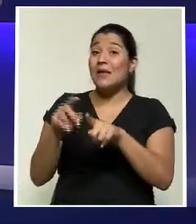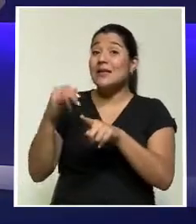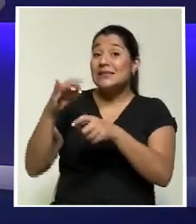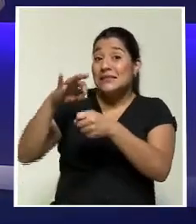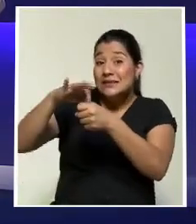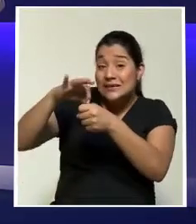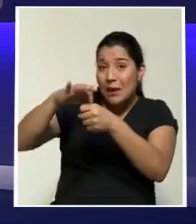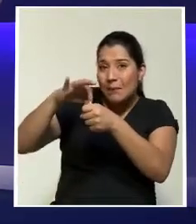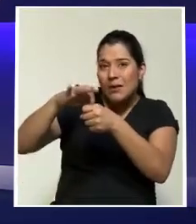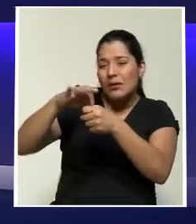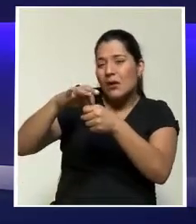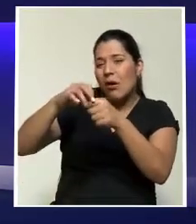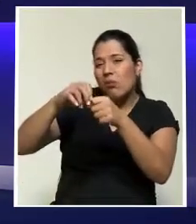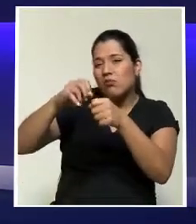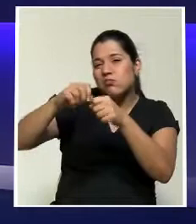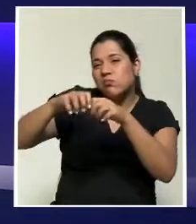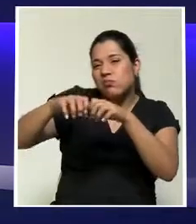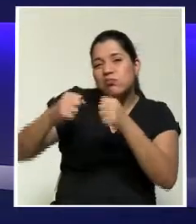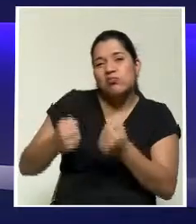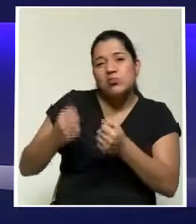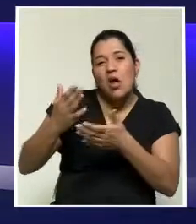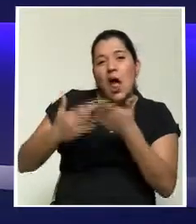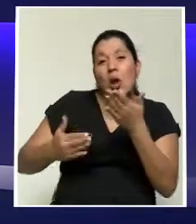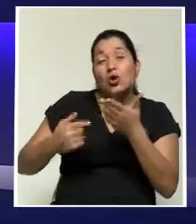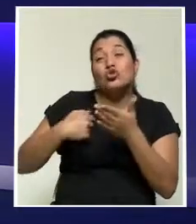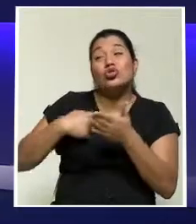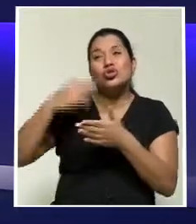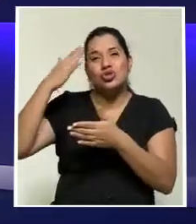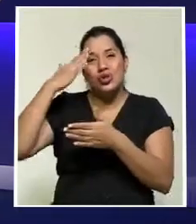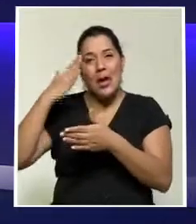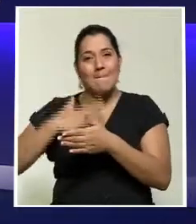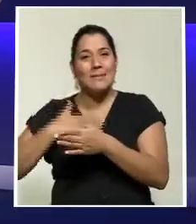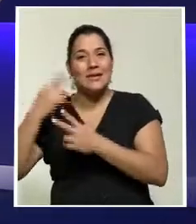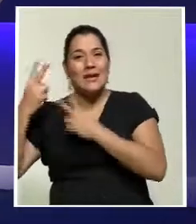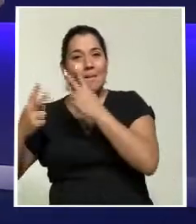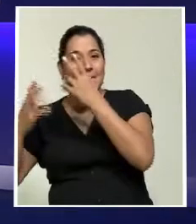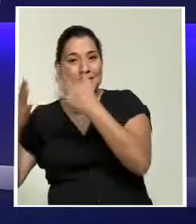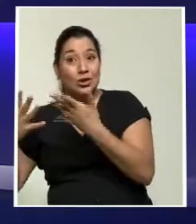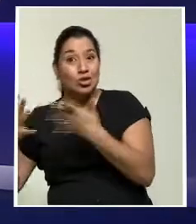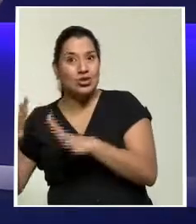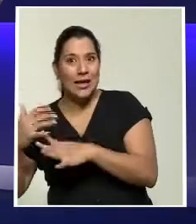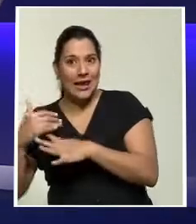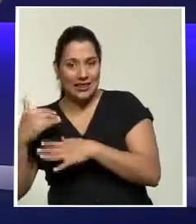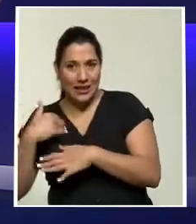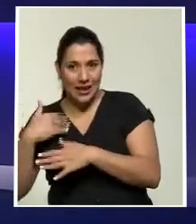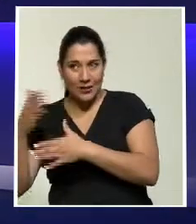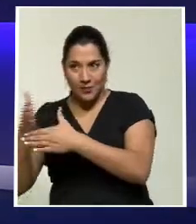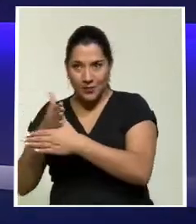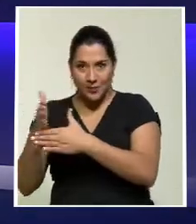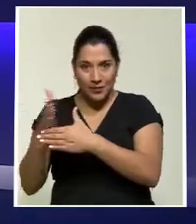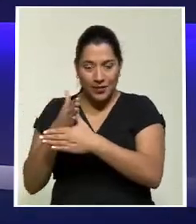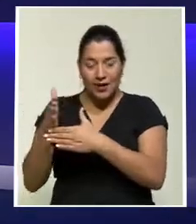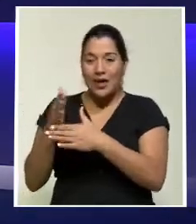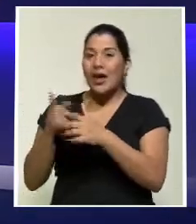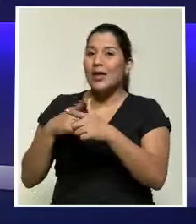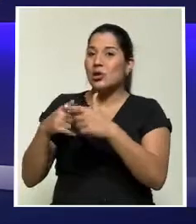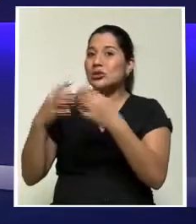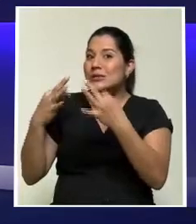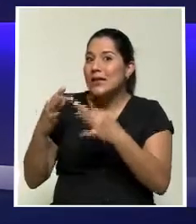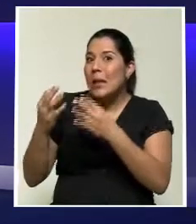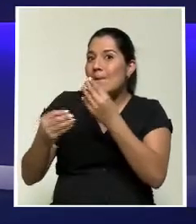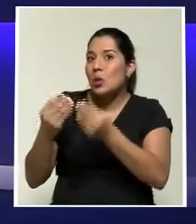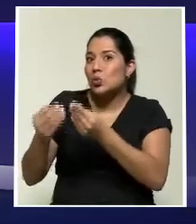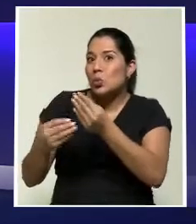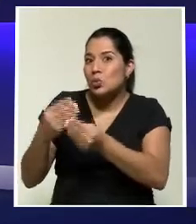me estropea por alguna situación, sé que mis vecinos también la tienen, entonces el material genético se mantiene y se busca reproducir.